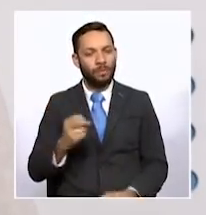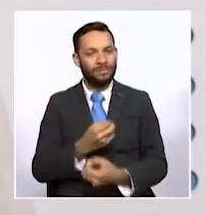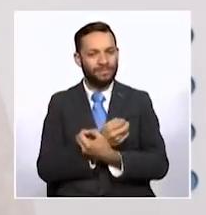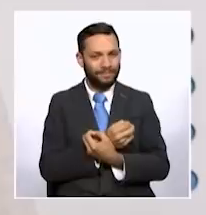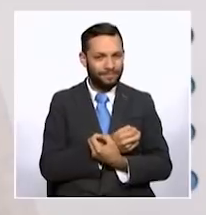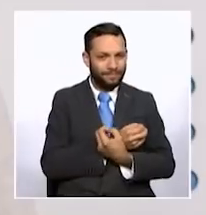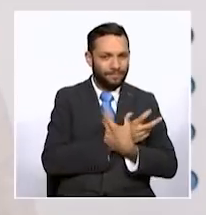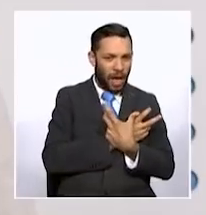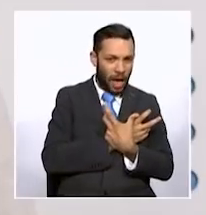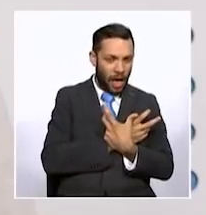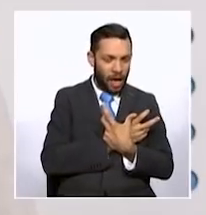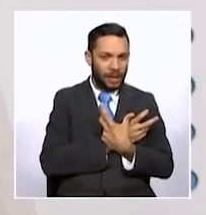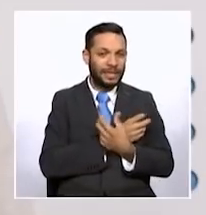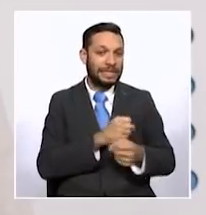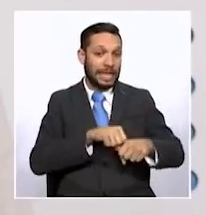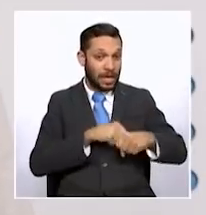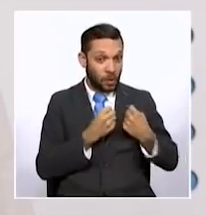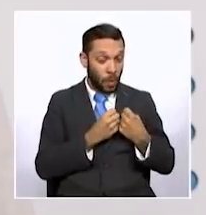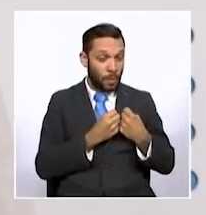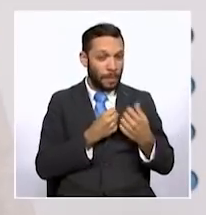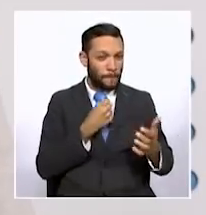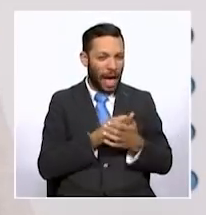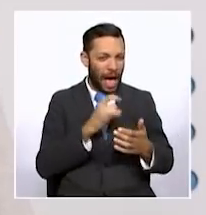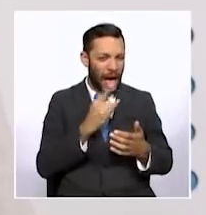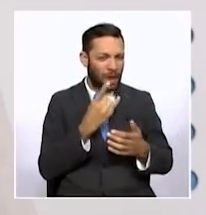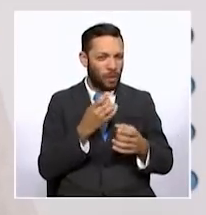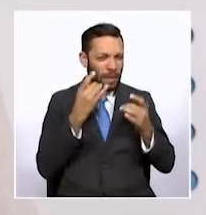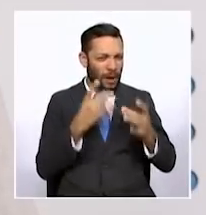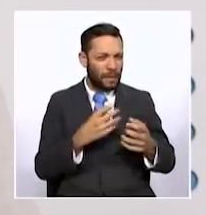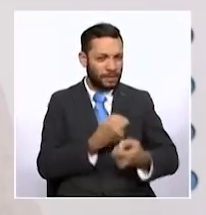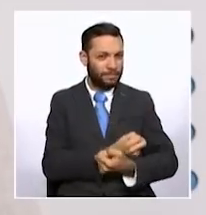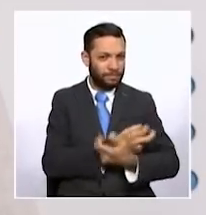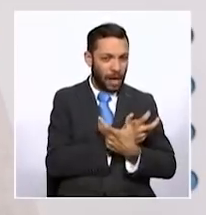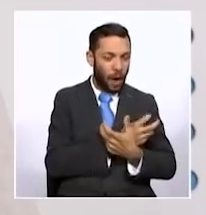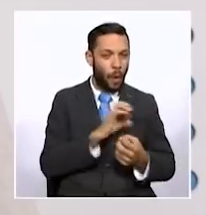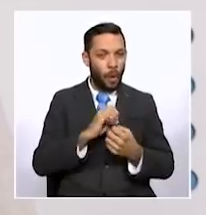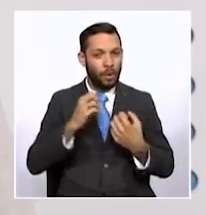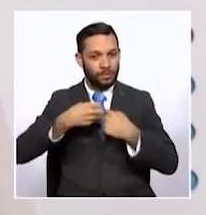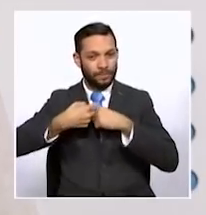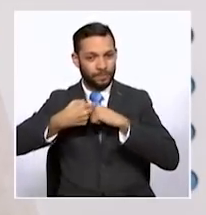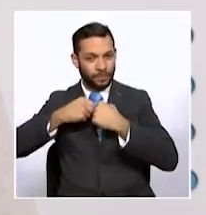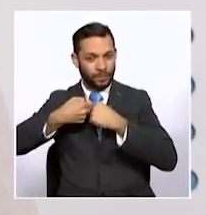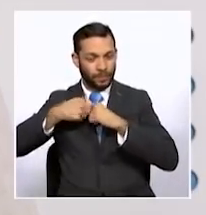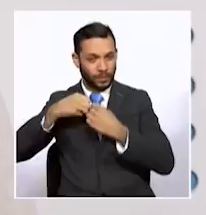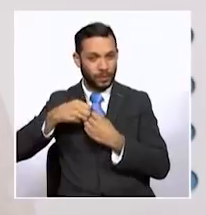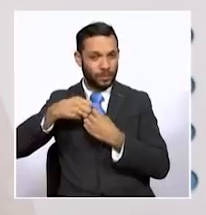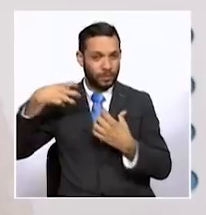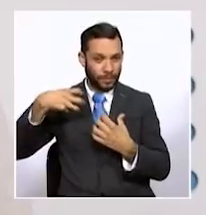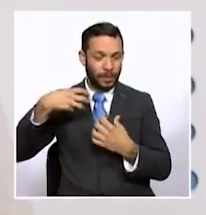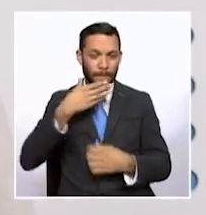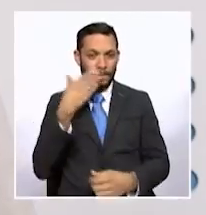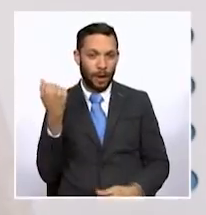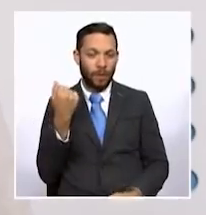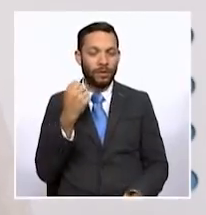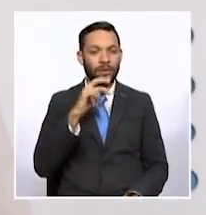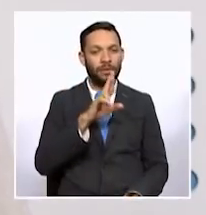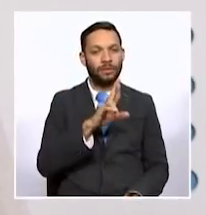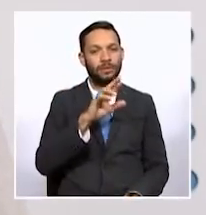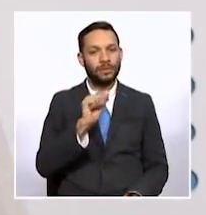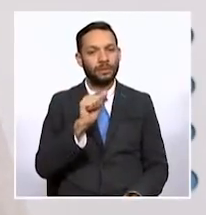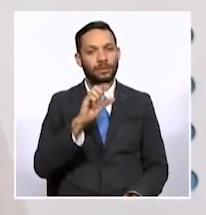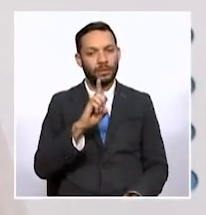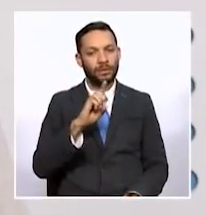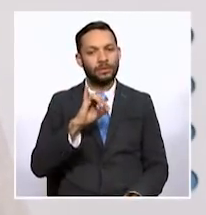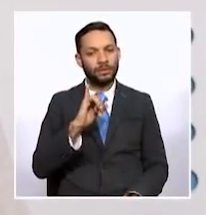principalmente, o en los procesos degenerativos, cuando estamos sospechando una artrosis. Entonces ahí son de mayor utilidad las radiografías. En pacientes